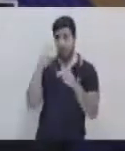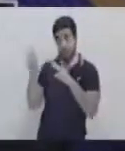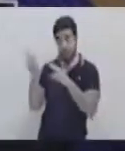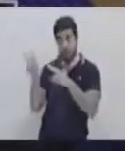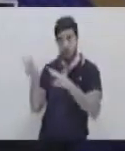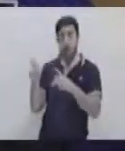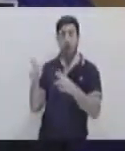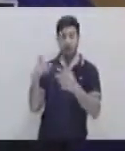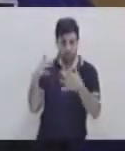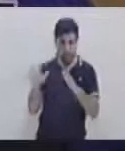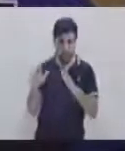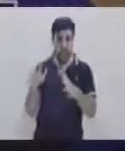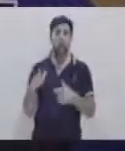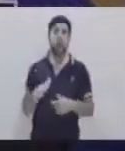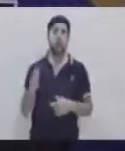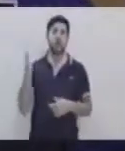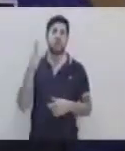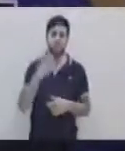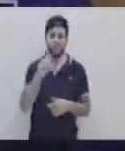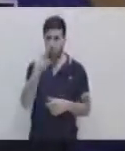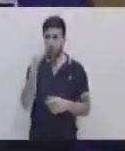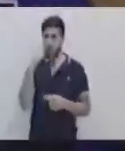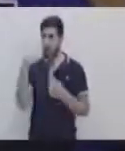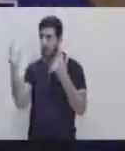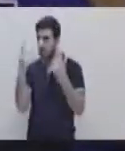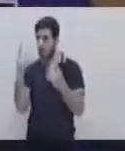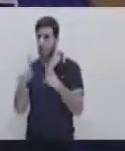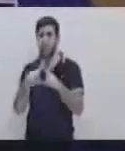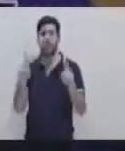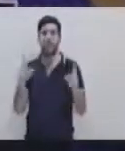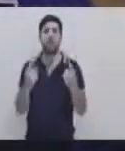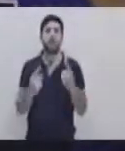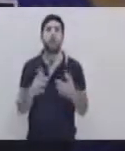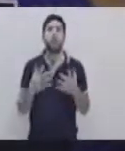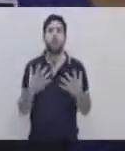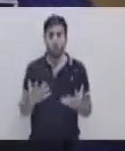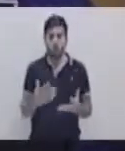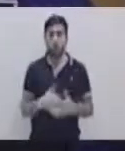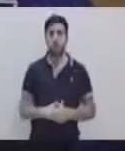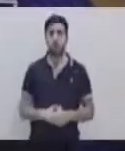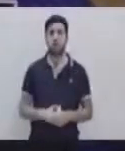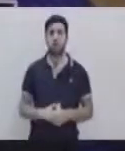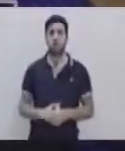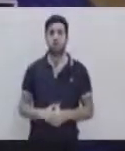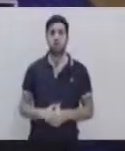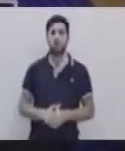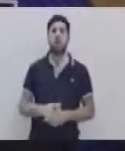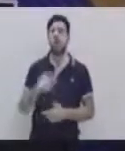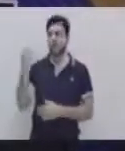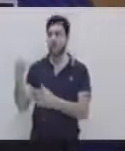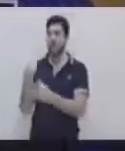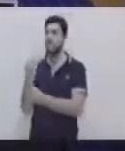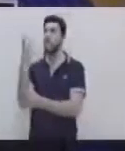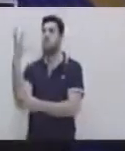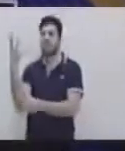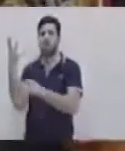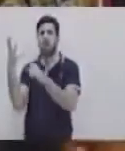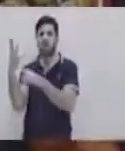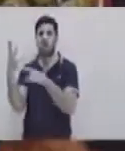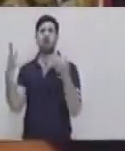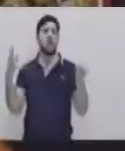Después de observar, podemos hacer diferencias. Podemos decir, ¿qué tiene la